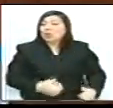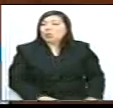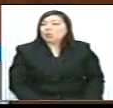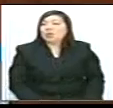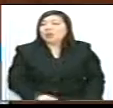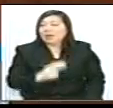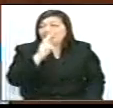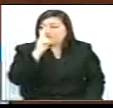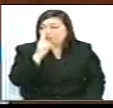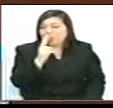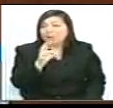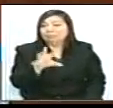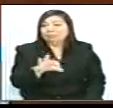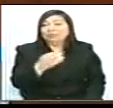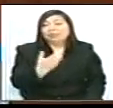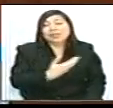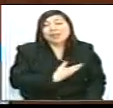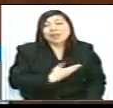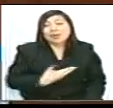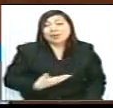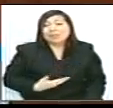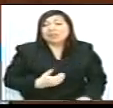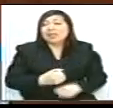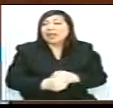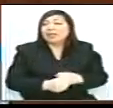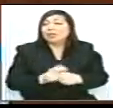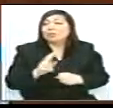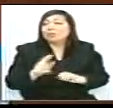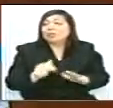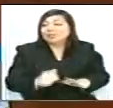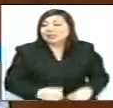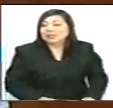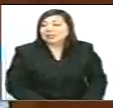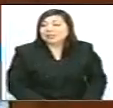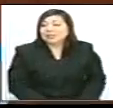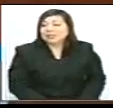el Perú eligió ese gobierno en 2016.